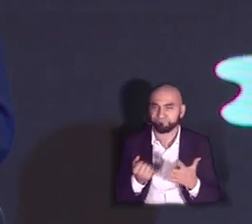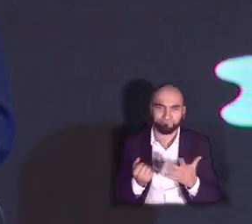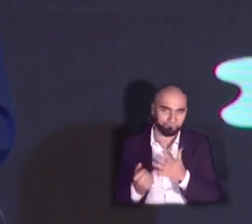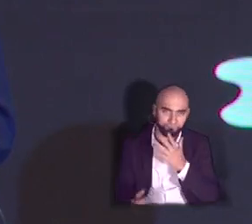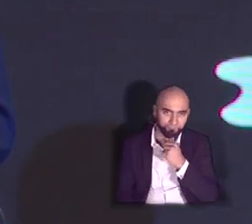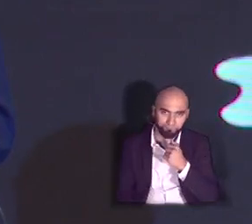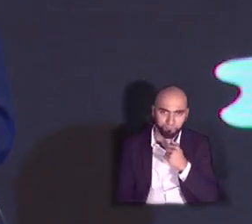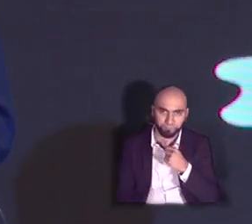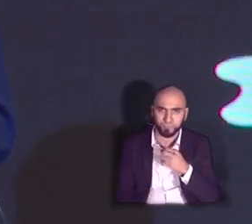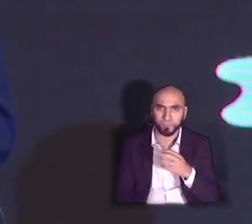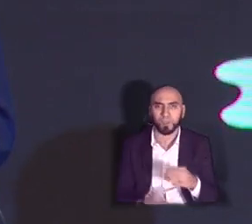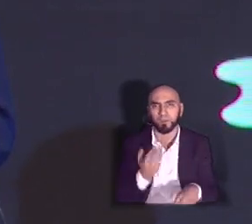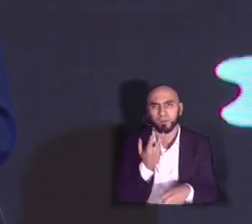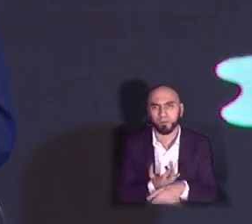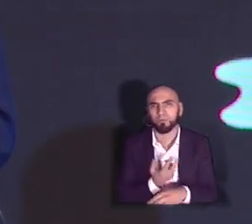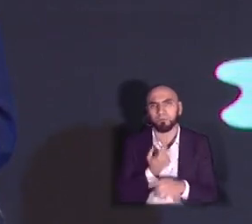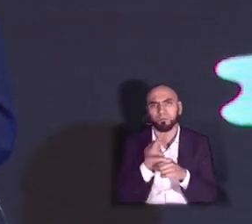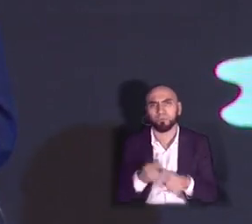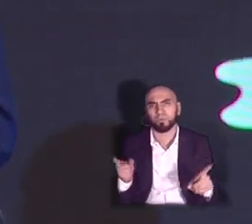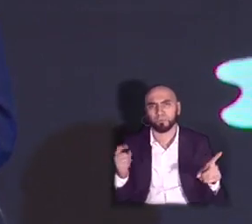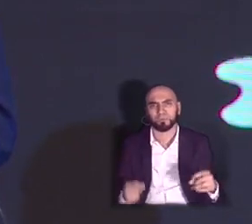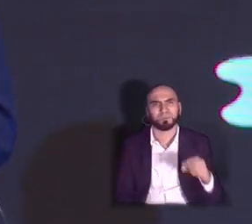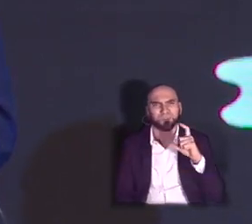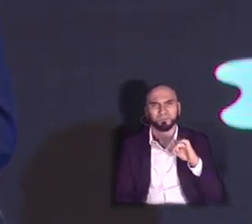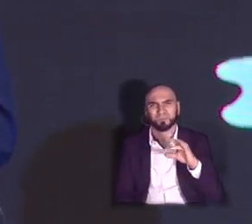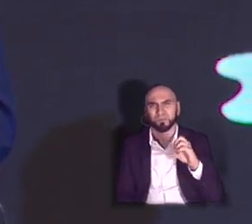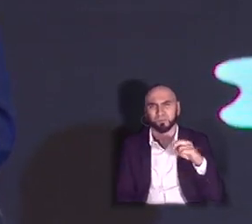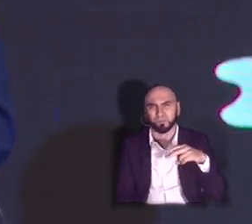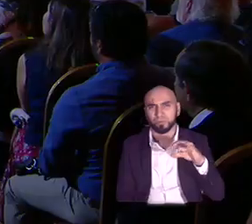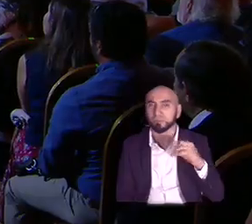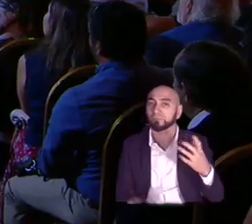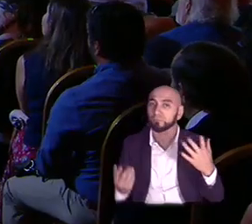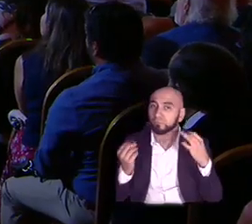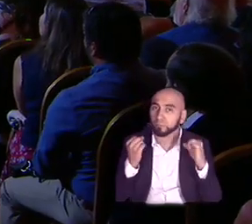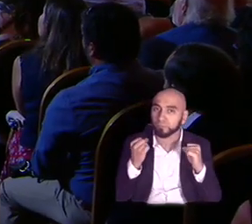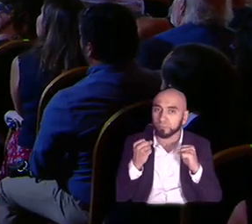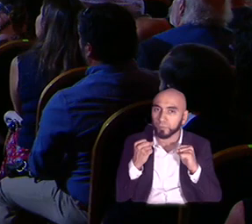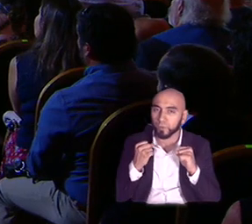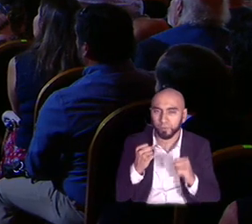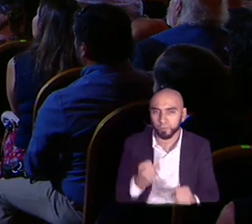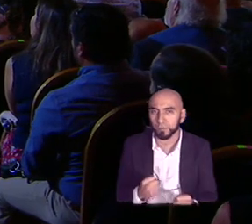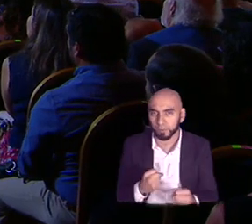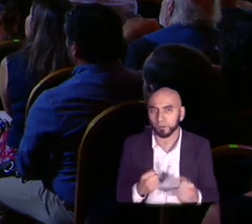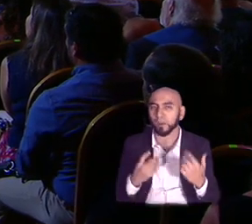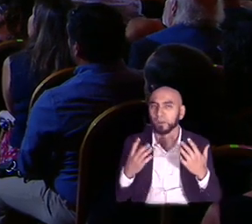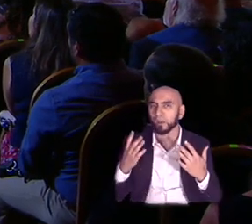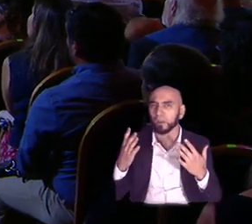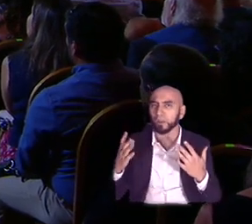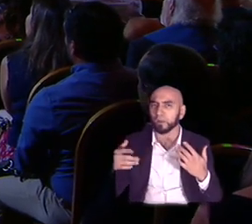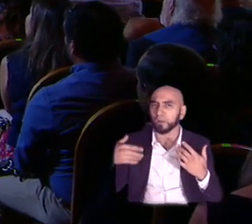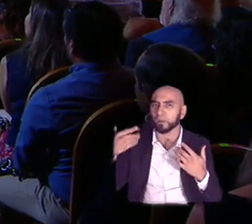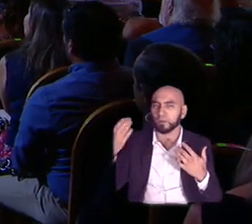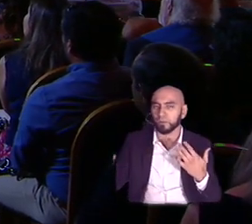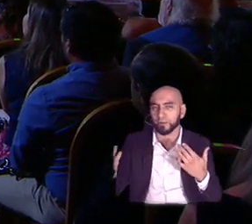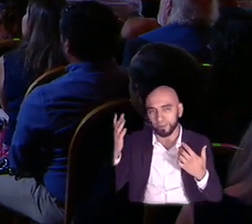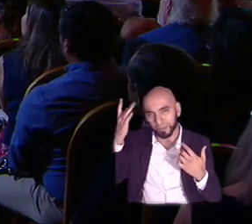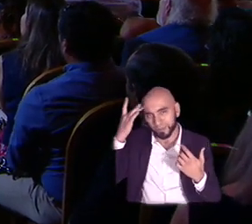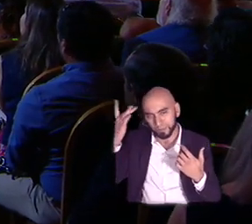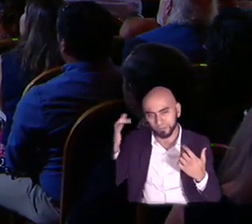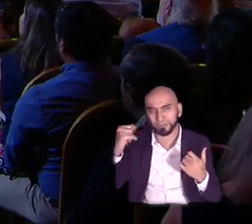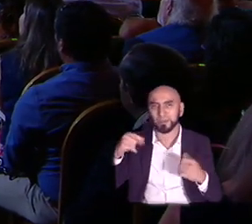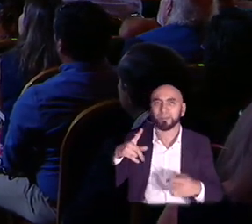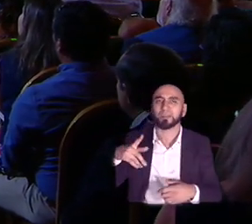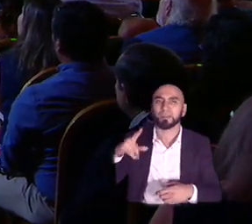en silicona que podrían seguir de llevar la llama de inteligencia en el espacio y